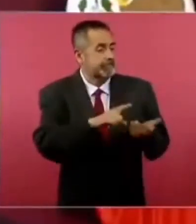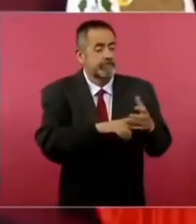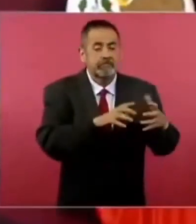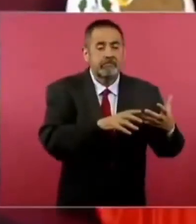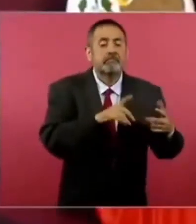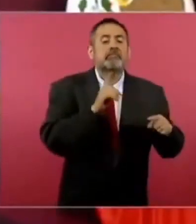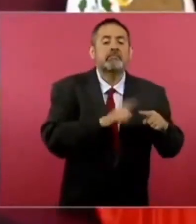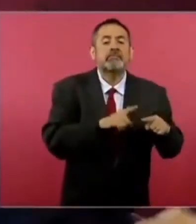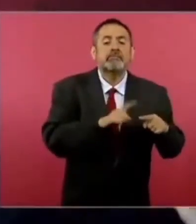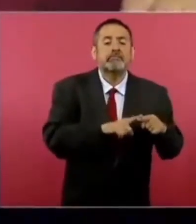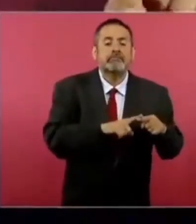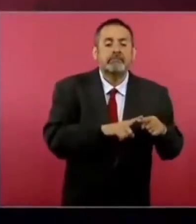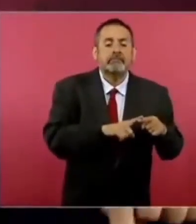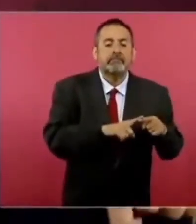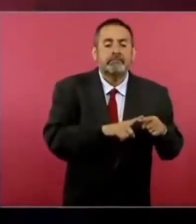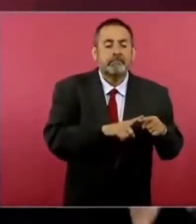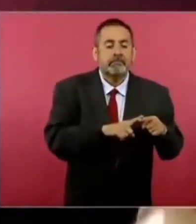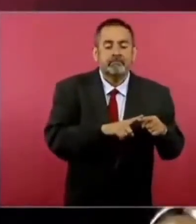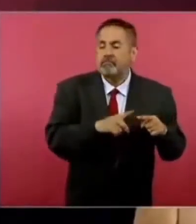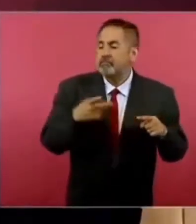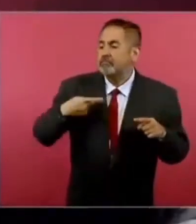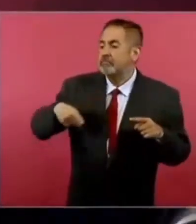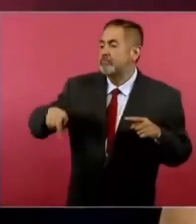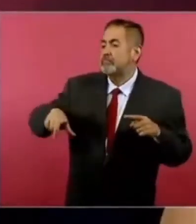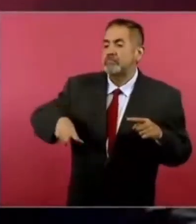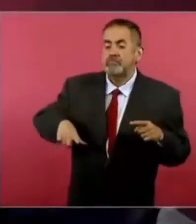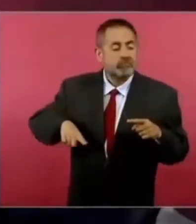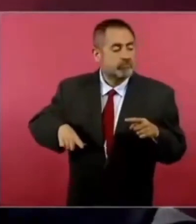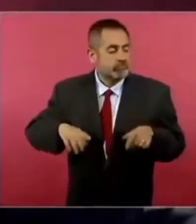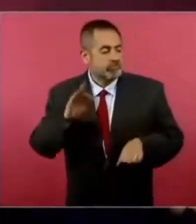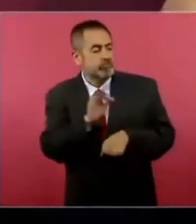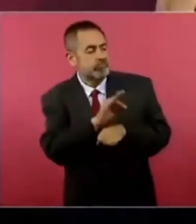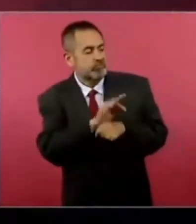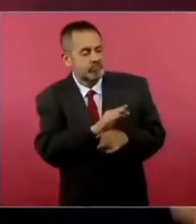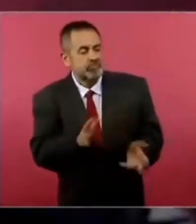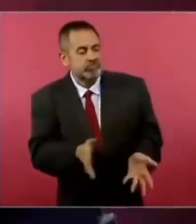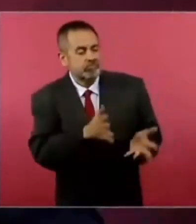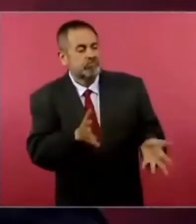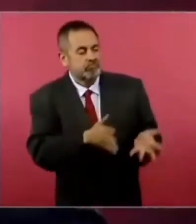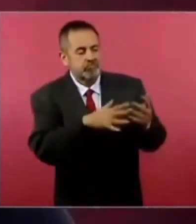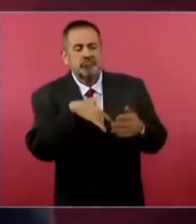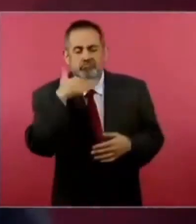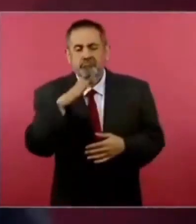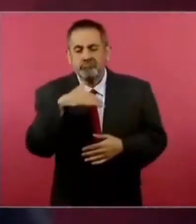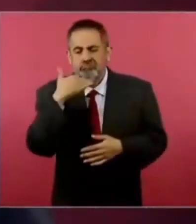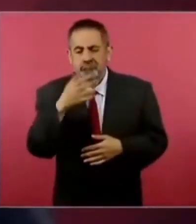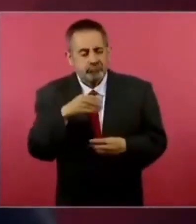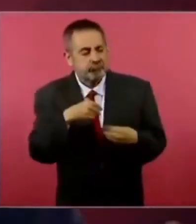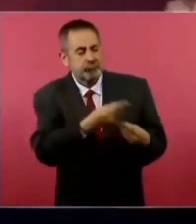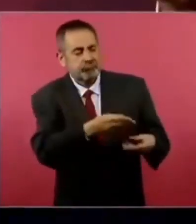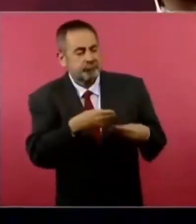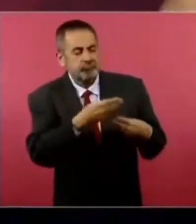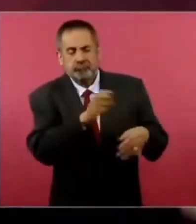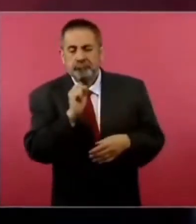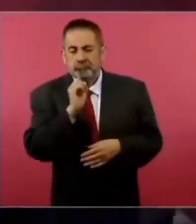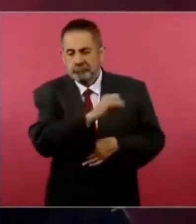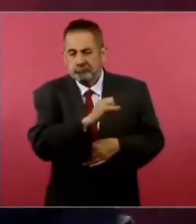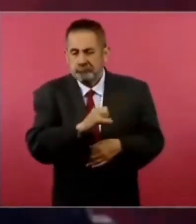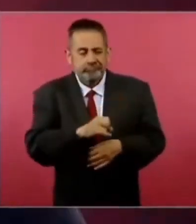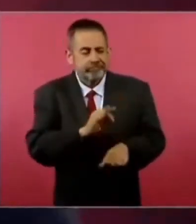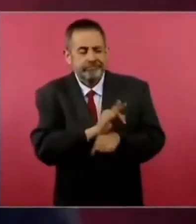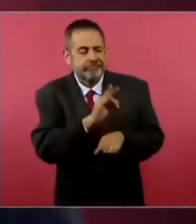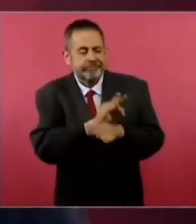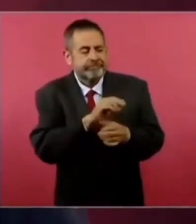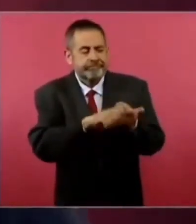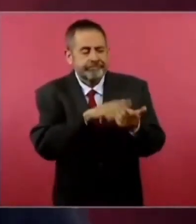amparo del poder público, mediante la corrupción, mediante el tráfico de